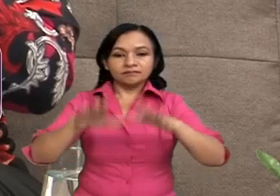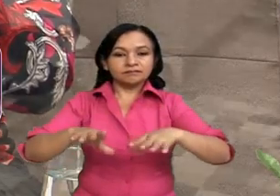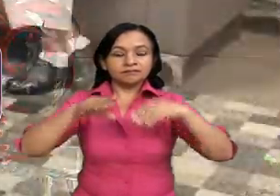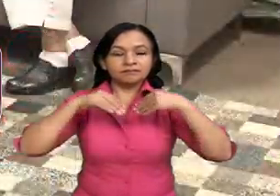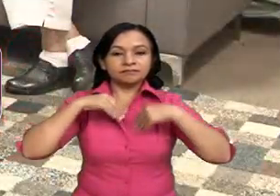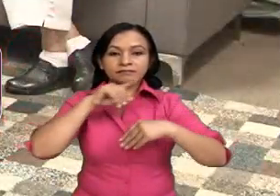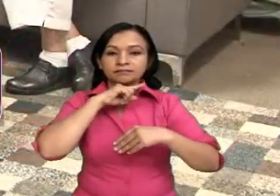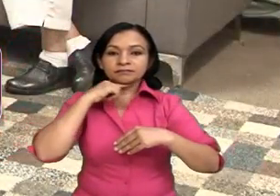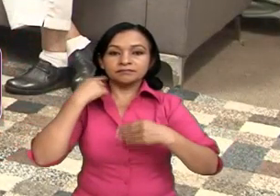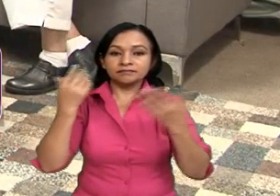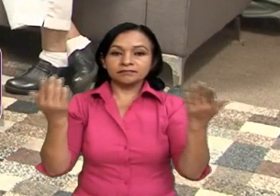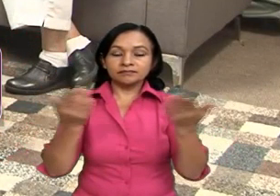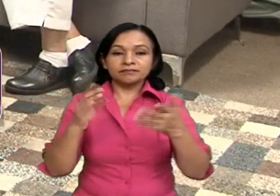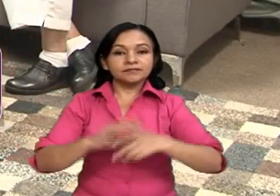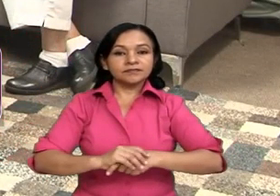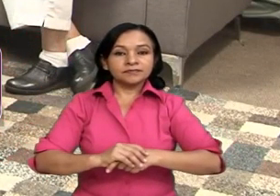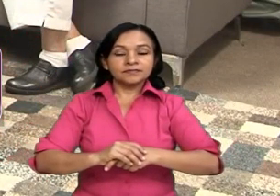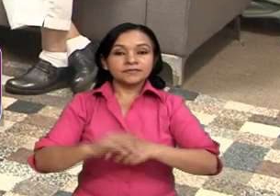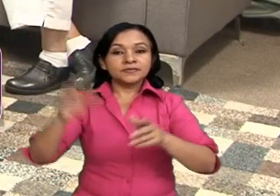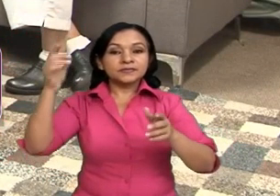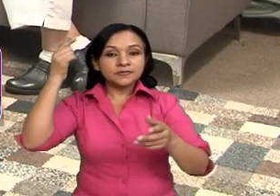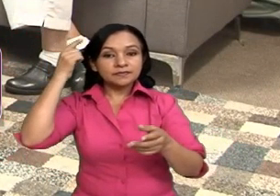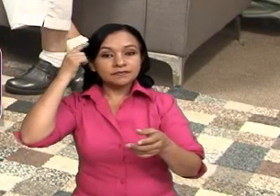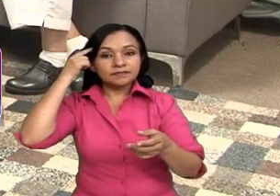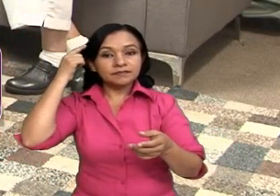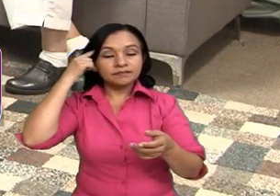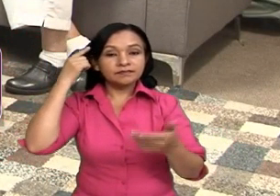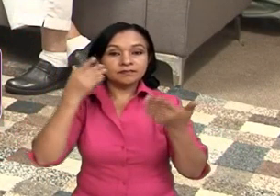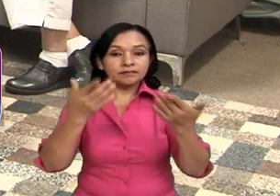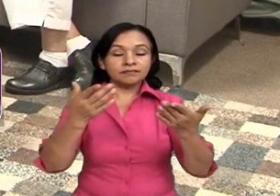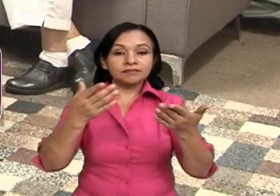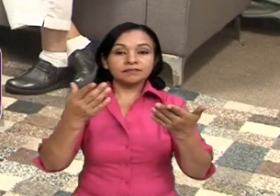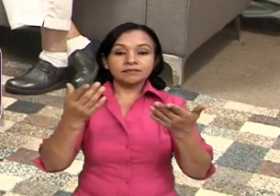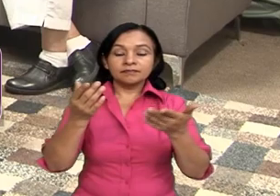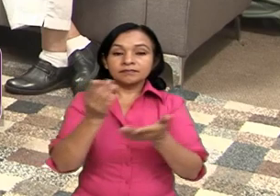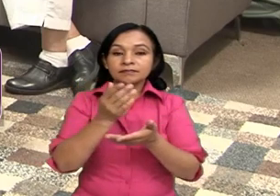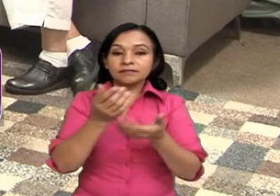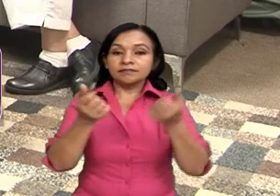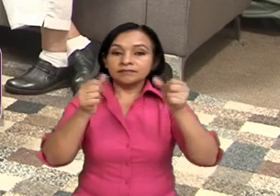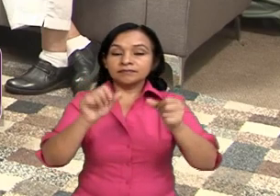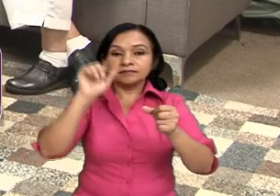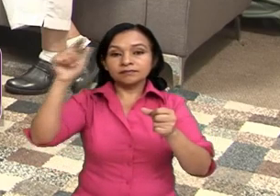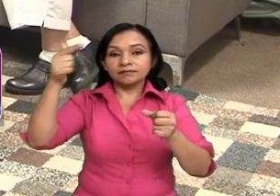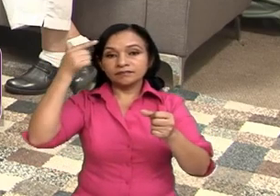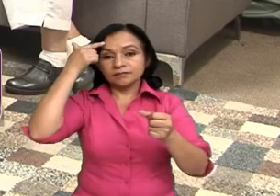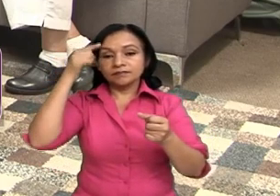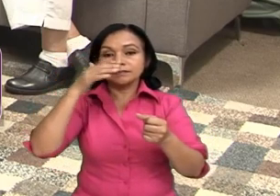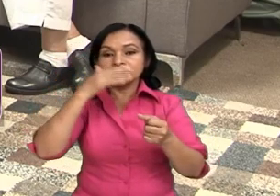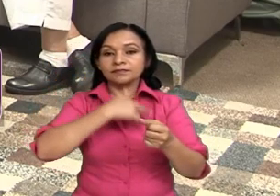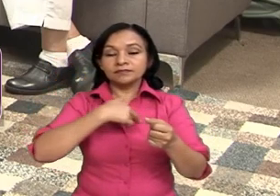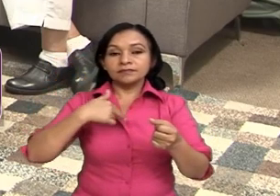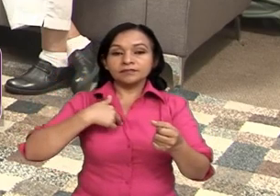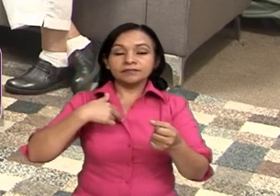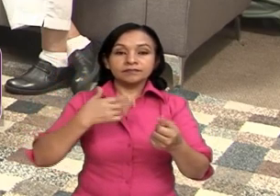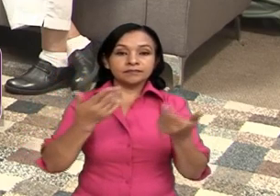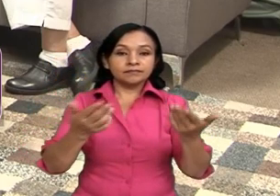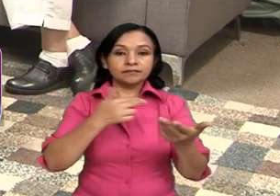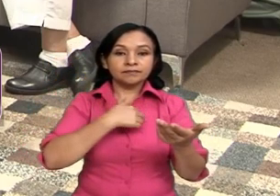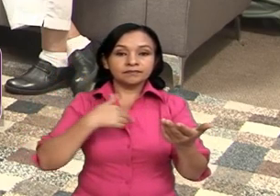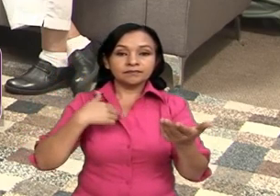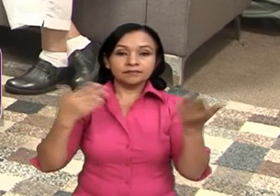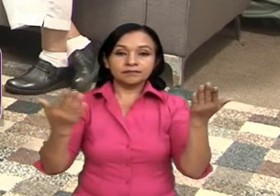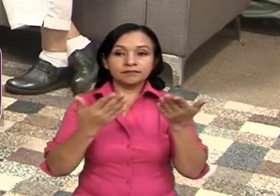las acciones. Es el pensamiento y es la acción concreta de un gobierno revolucionario el que viene a posicionarnos